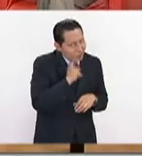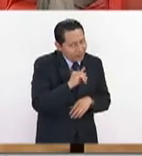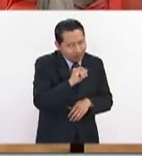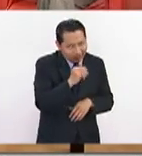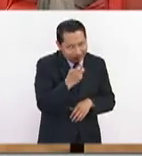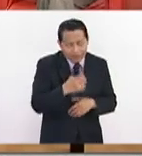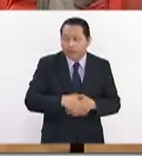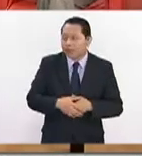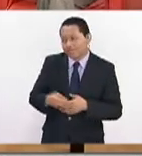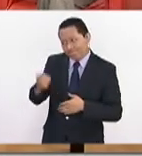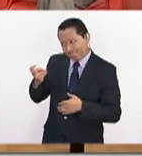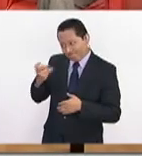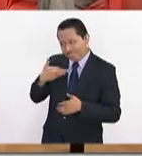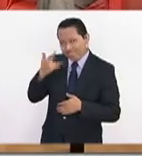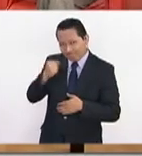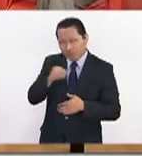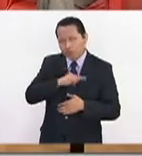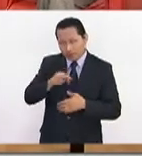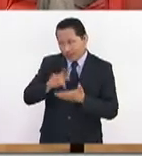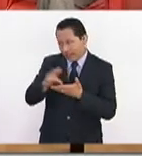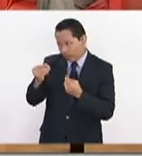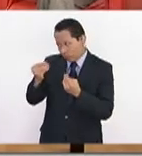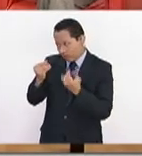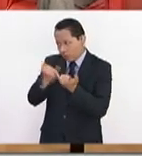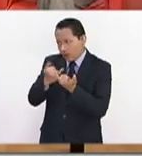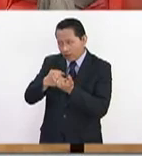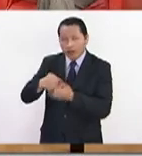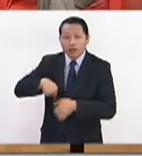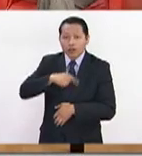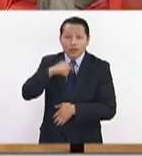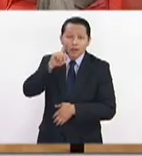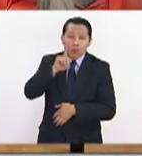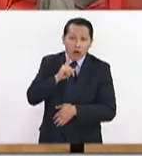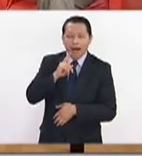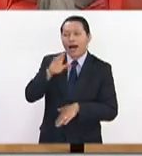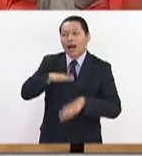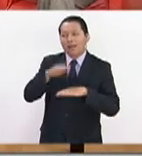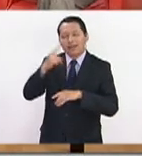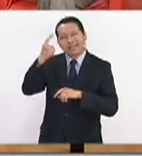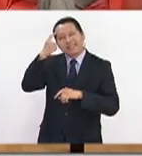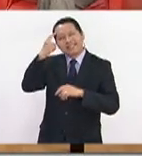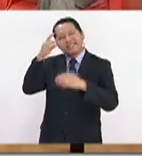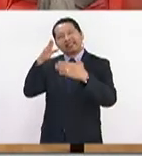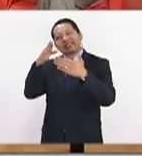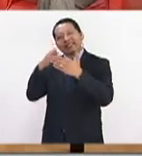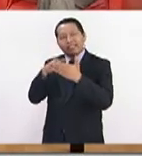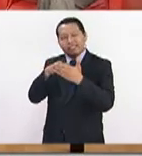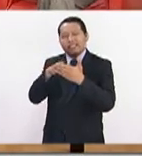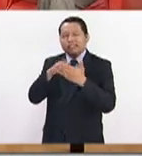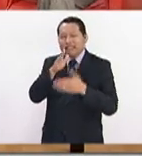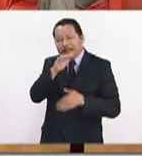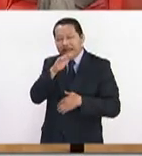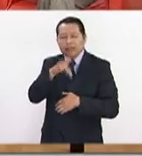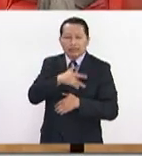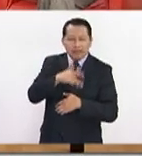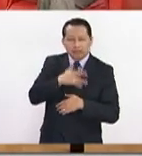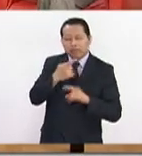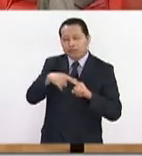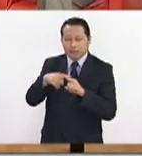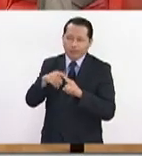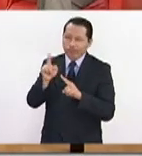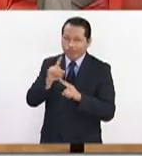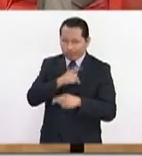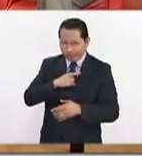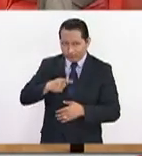mujeres, exactamente, como usted dice, muchas veces nosotras mismas nos ponemos el obstáculo, ¿no?, para poder estudiar ese tipo